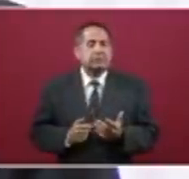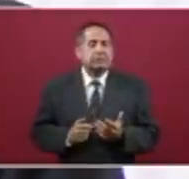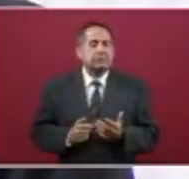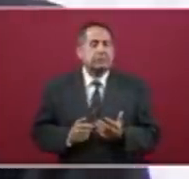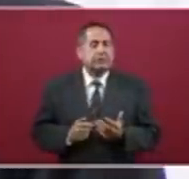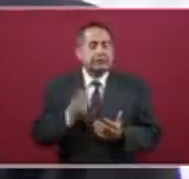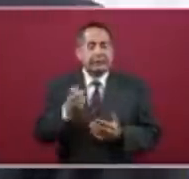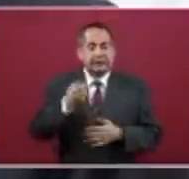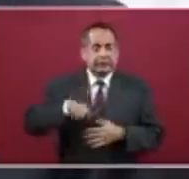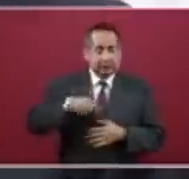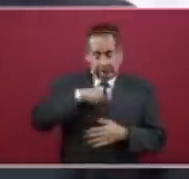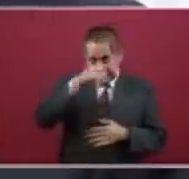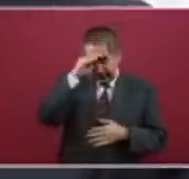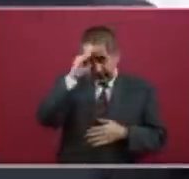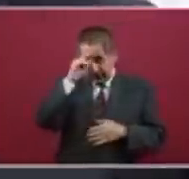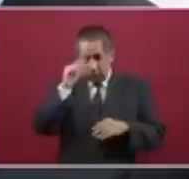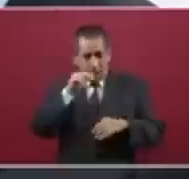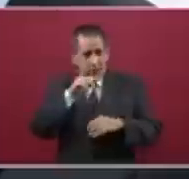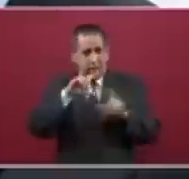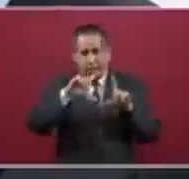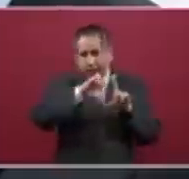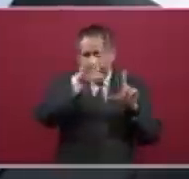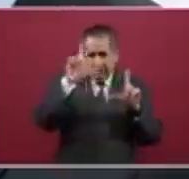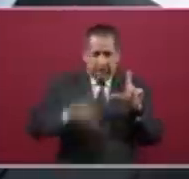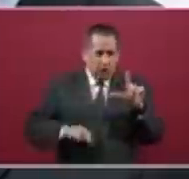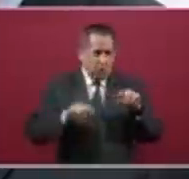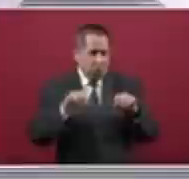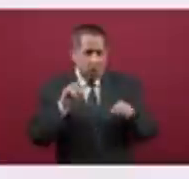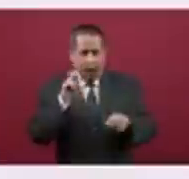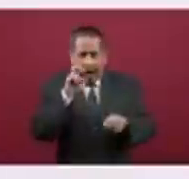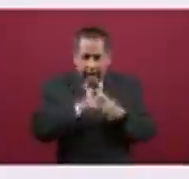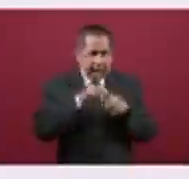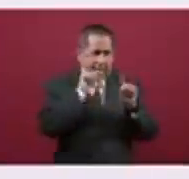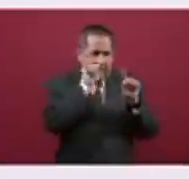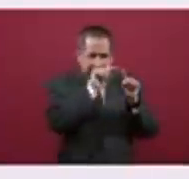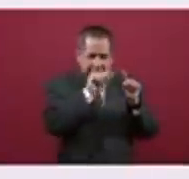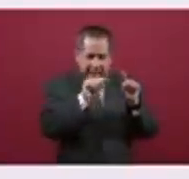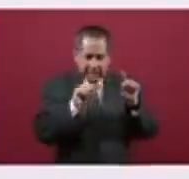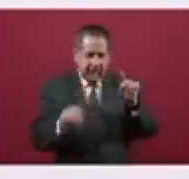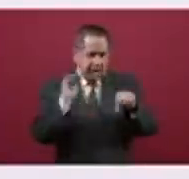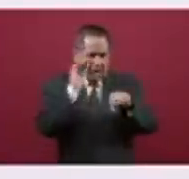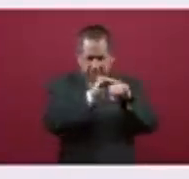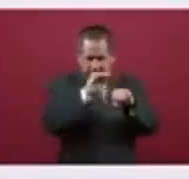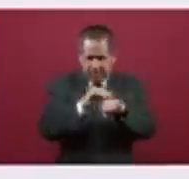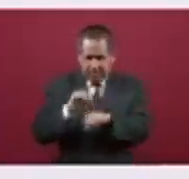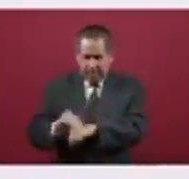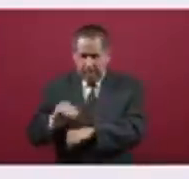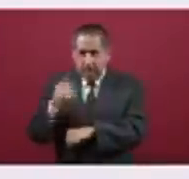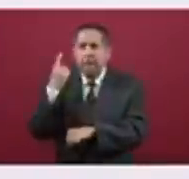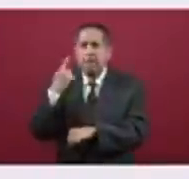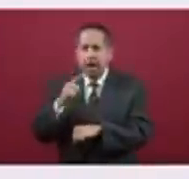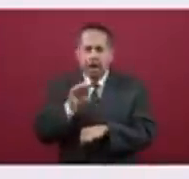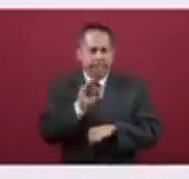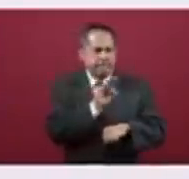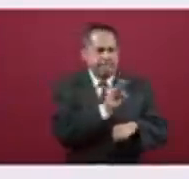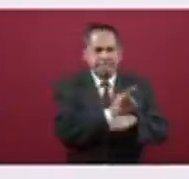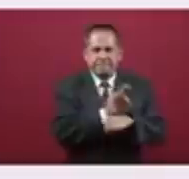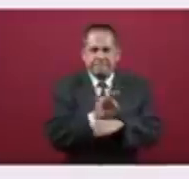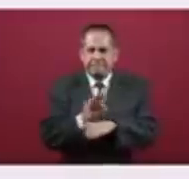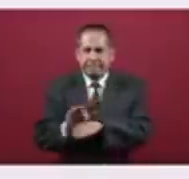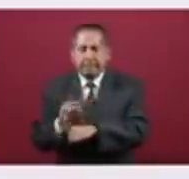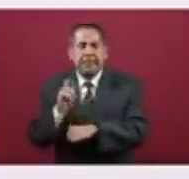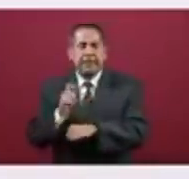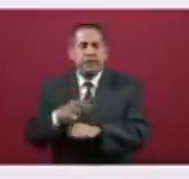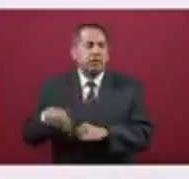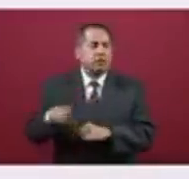el que tengamos presencia en todo el territorio nacional permitirá proteger a la gente y se reducirá